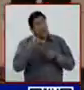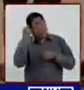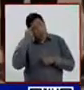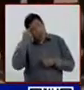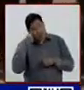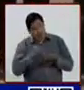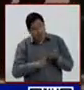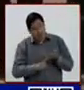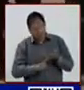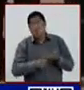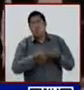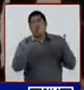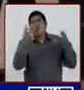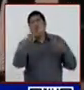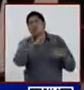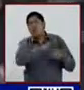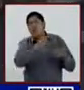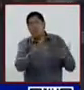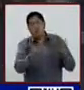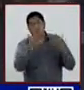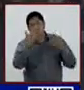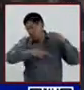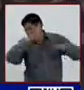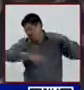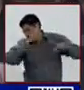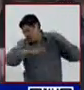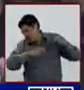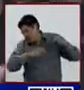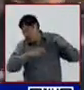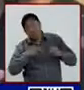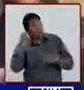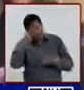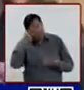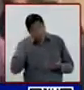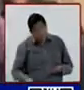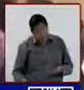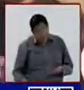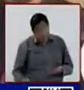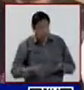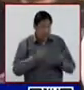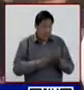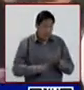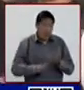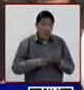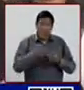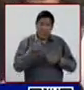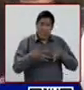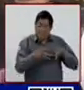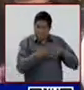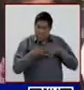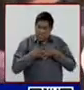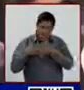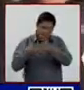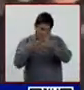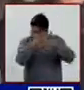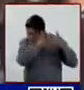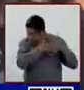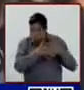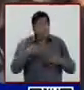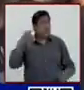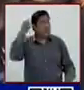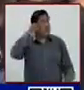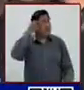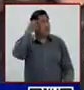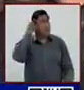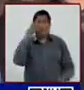a la policía para que abuse de la población, hacia el gobierno. Los que nos han cercado, hacia el gobierno. Entonces, ¿de qué